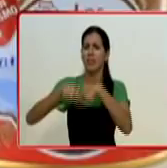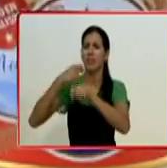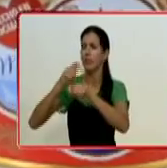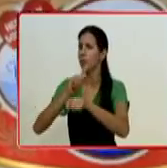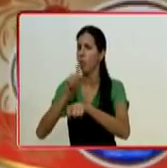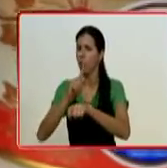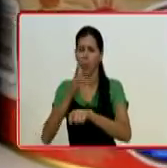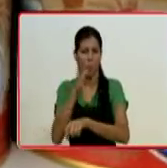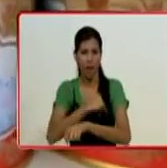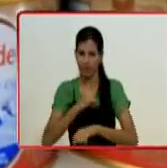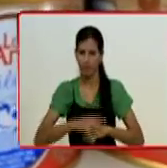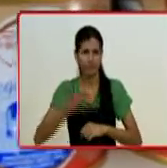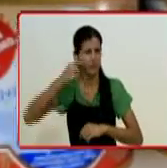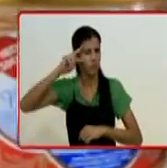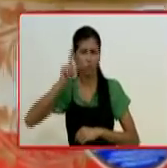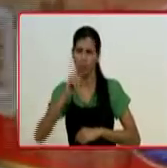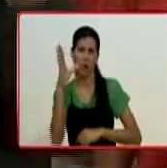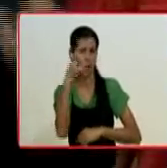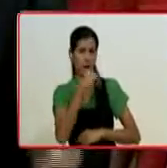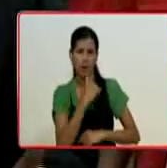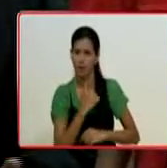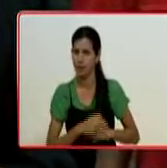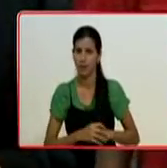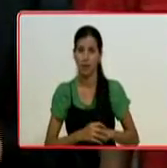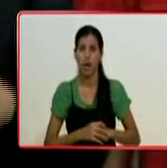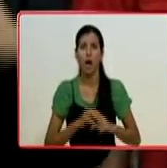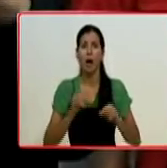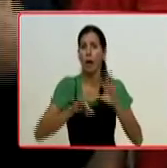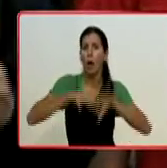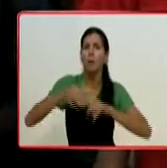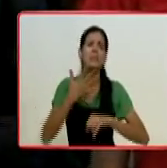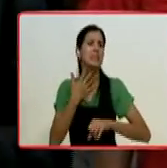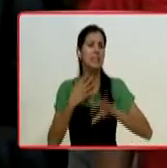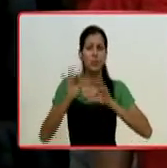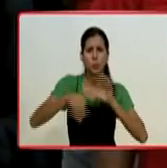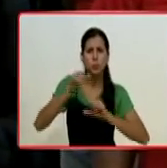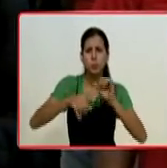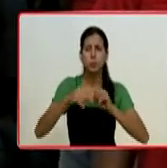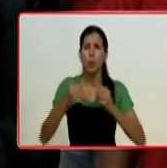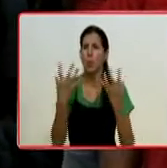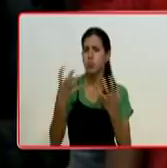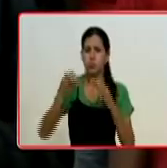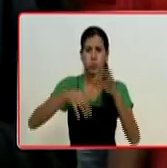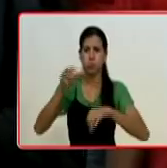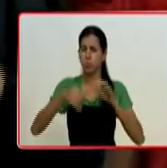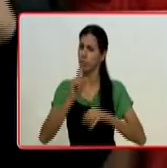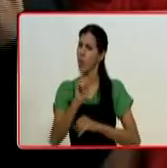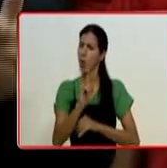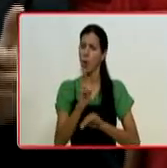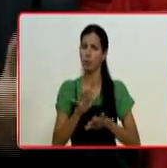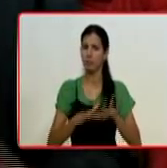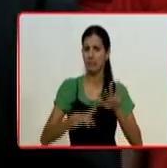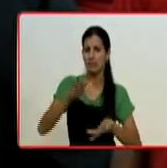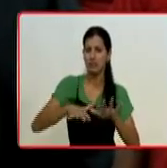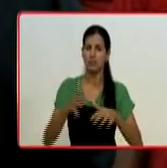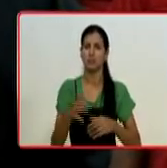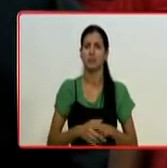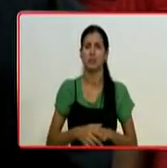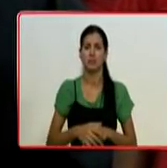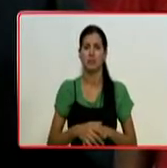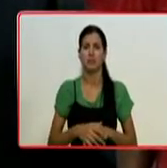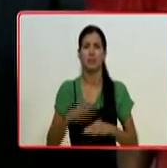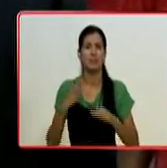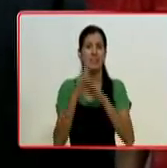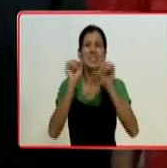gorgojos que se benefician de que haya compras nerviosas, compras excesivas que perturban el ciclo económico y perturban la seguridad